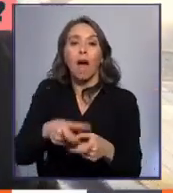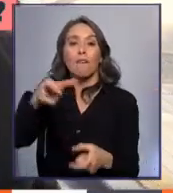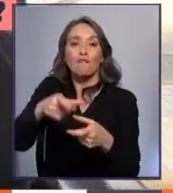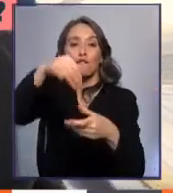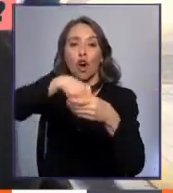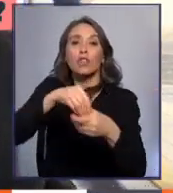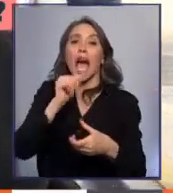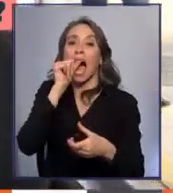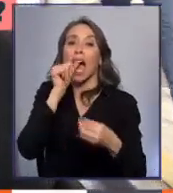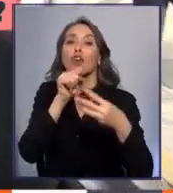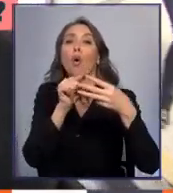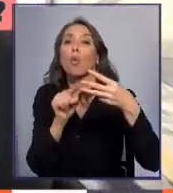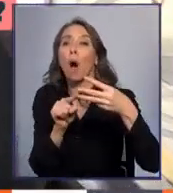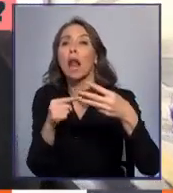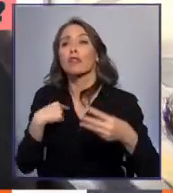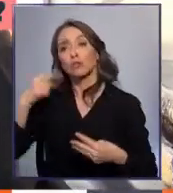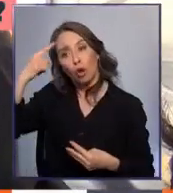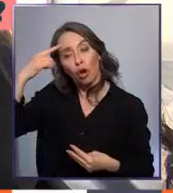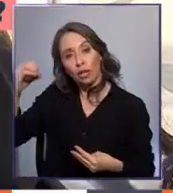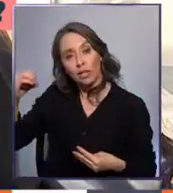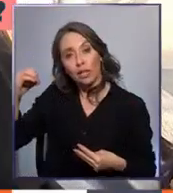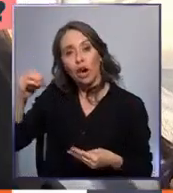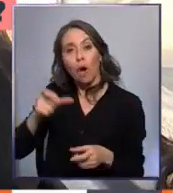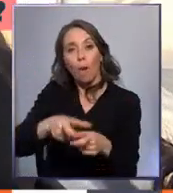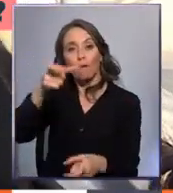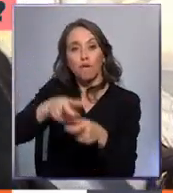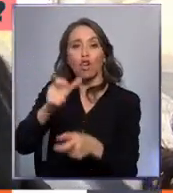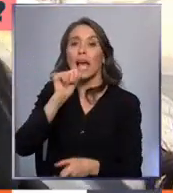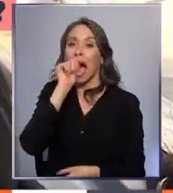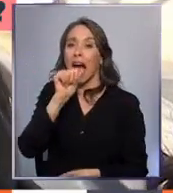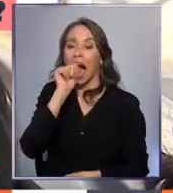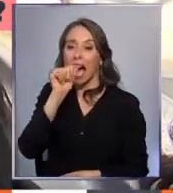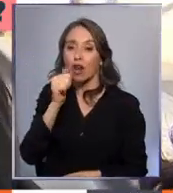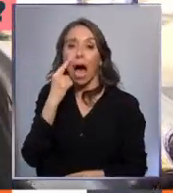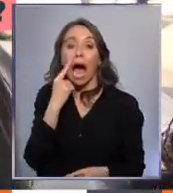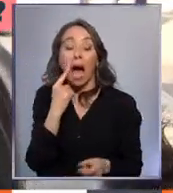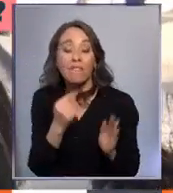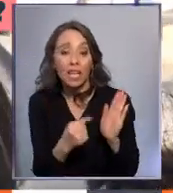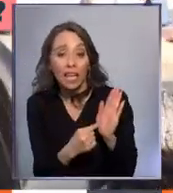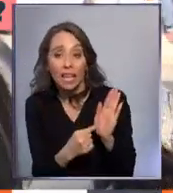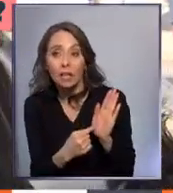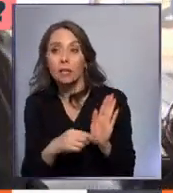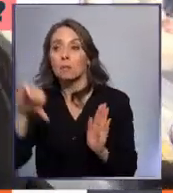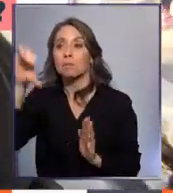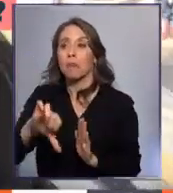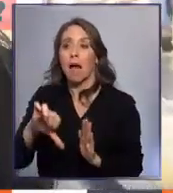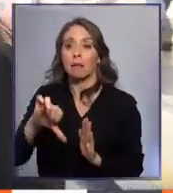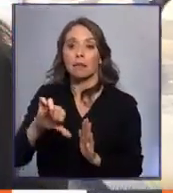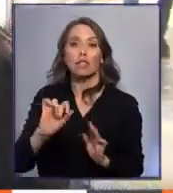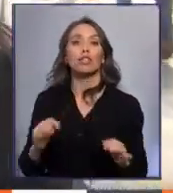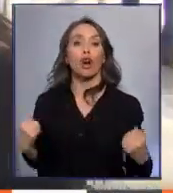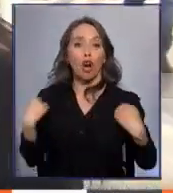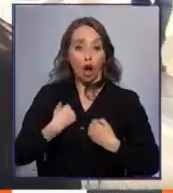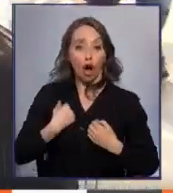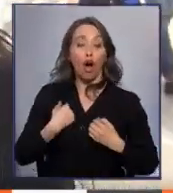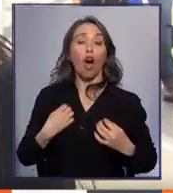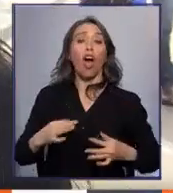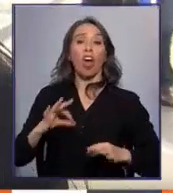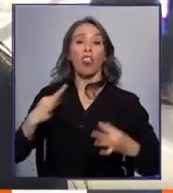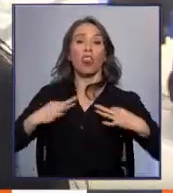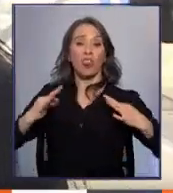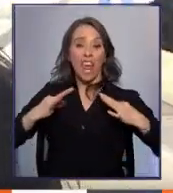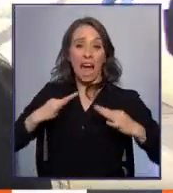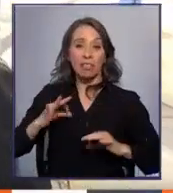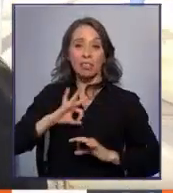arroz. Ya, yo creo que sería la botella con arroz. A ver, incorrecto. Los botones de un delantal, al